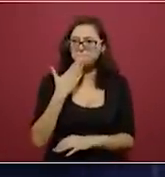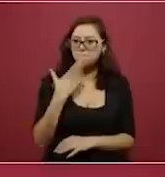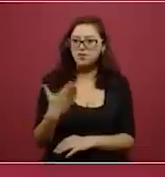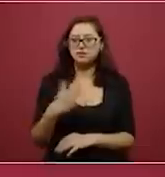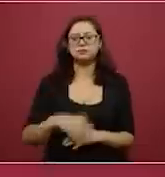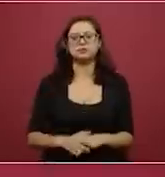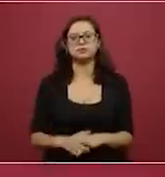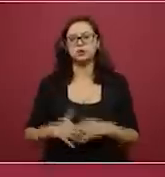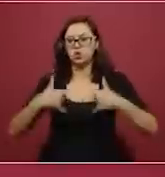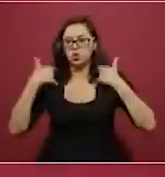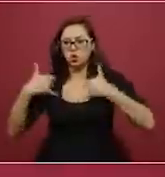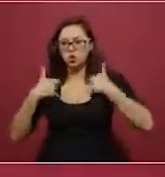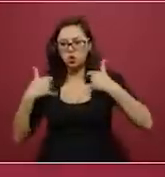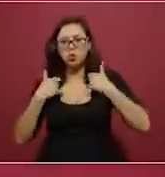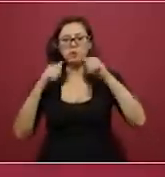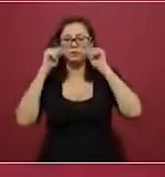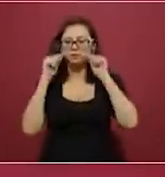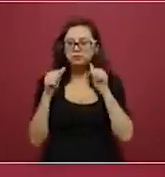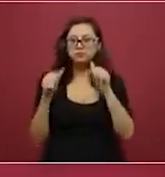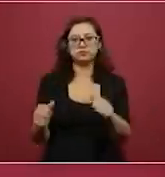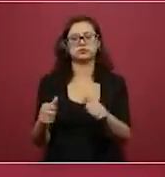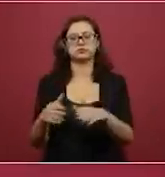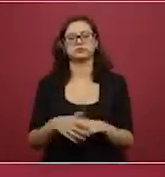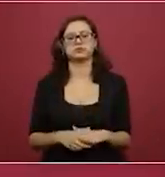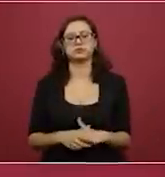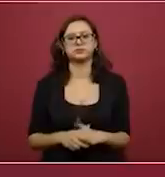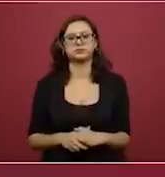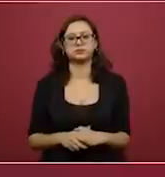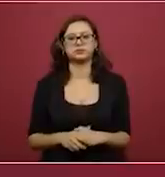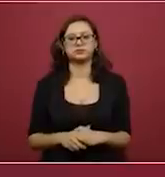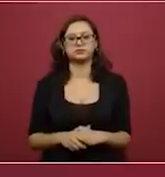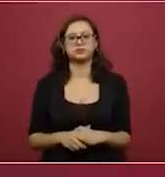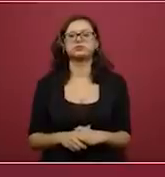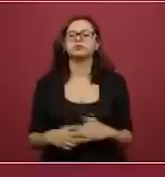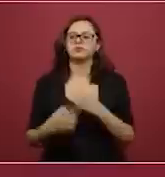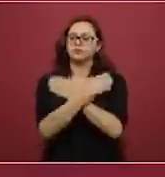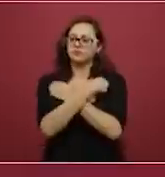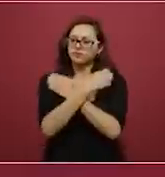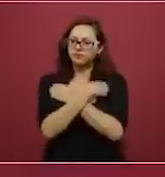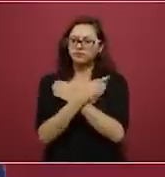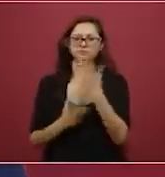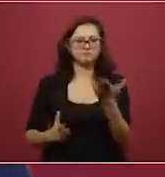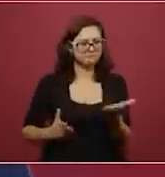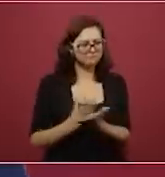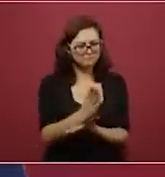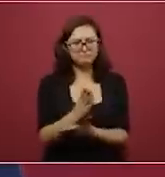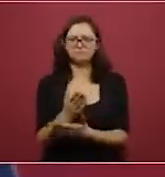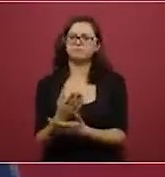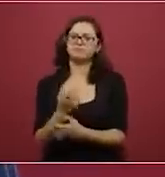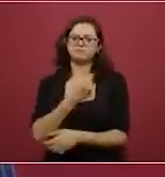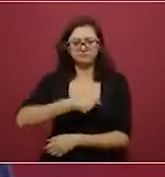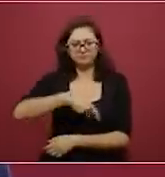la atención a los jóvenes el derecho a la educación el derecho a la